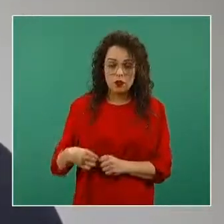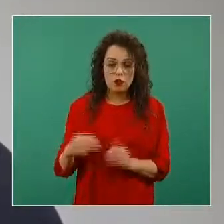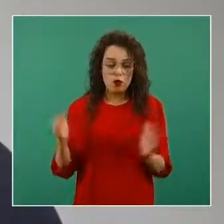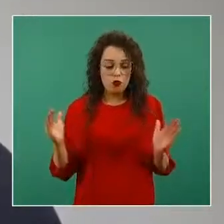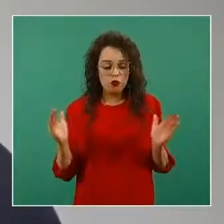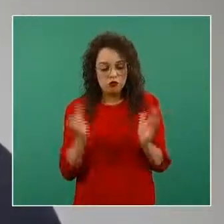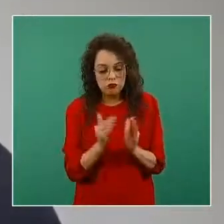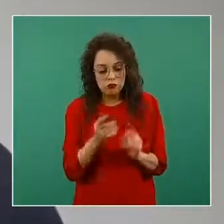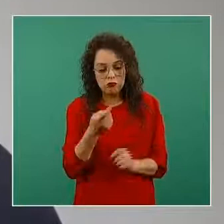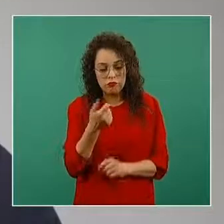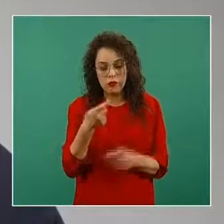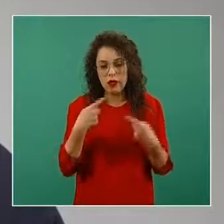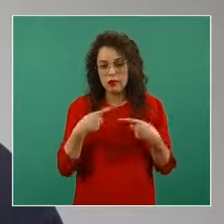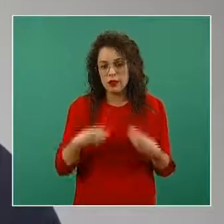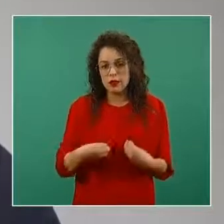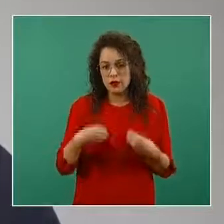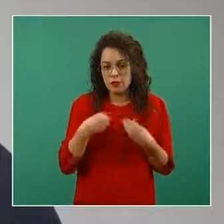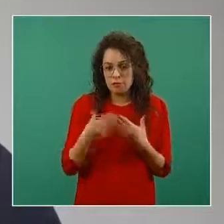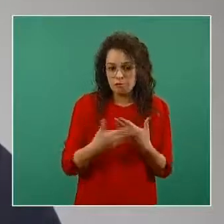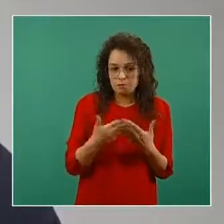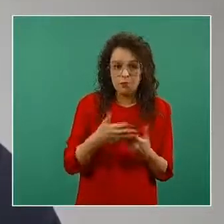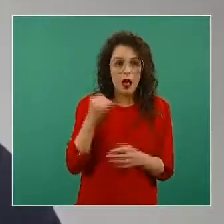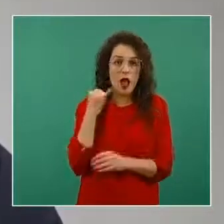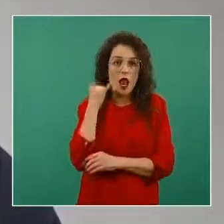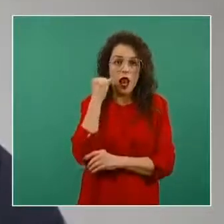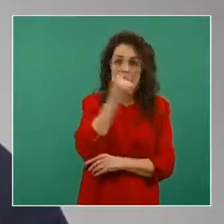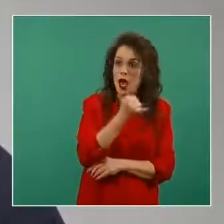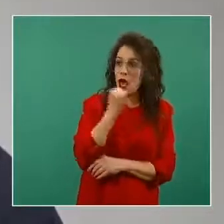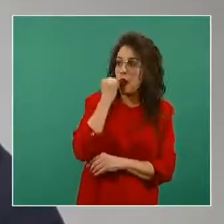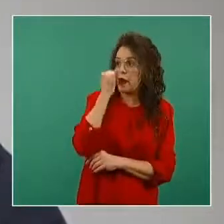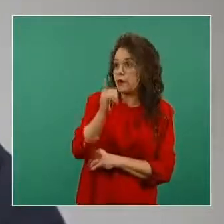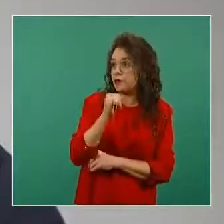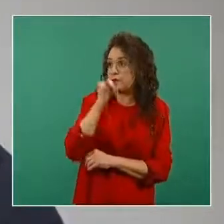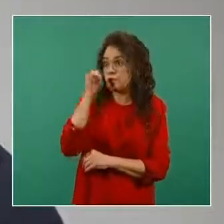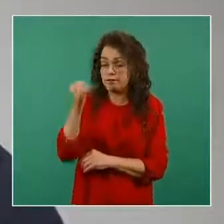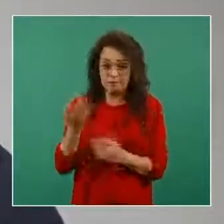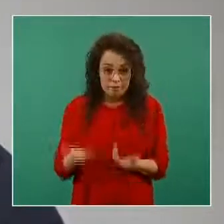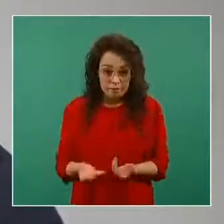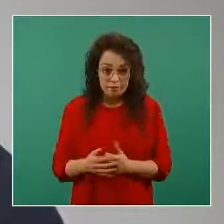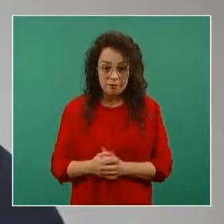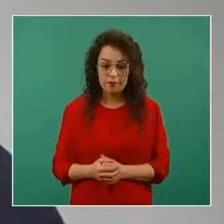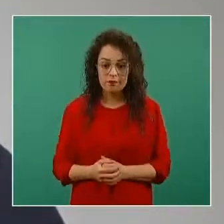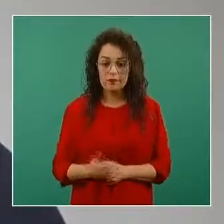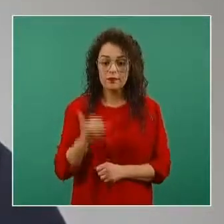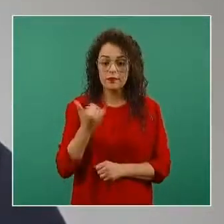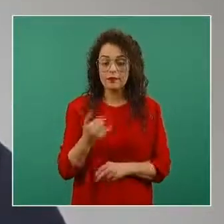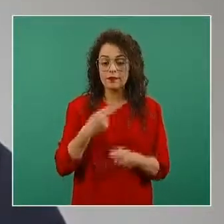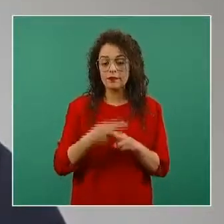con poca población, en donde además está dispersa y además puede inclusive ser de